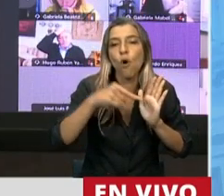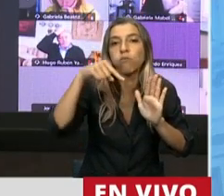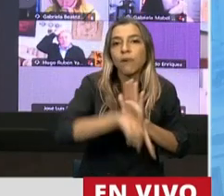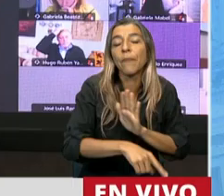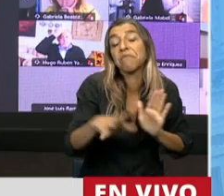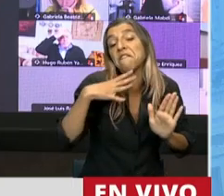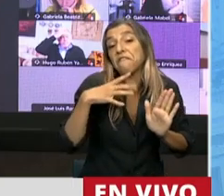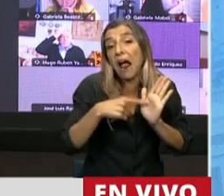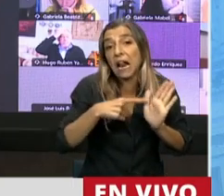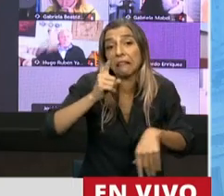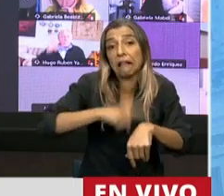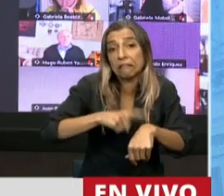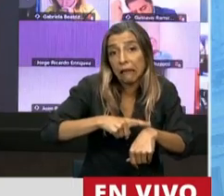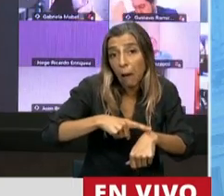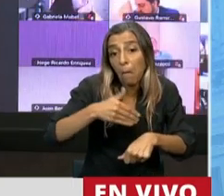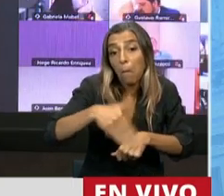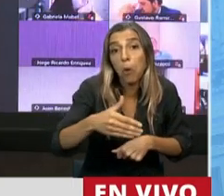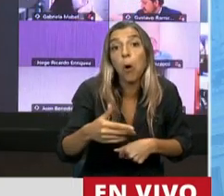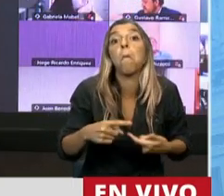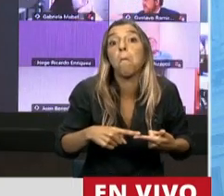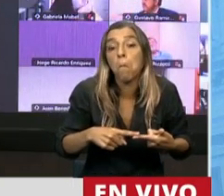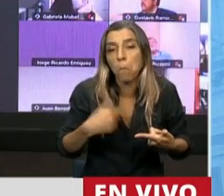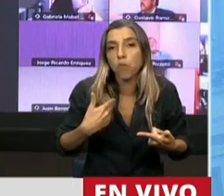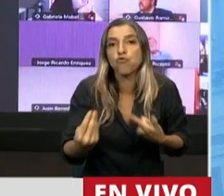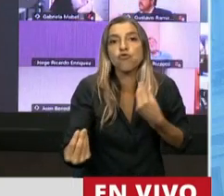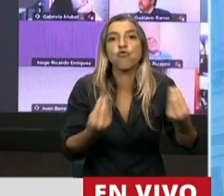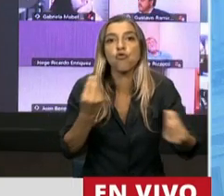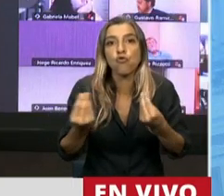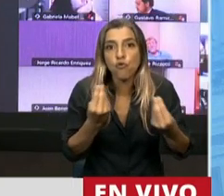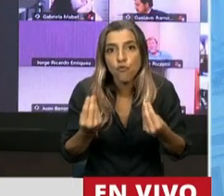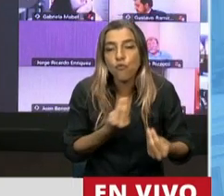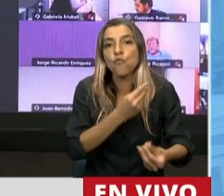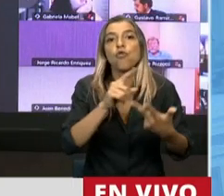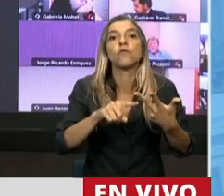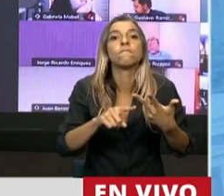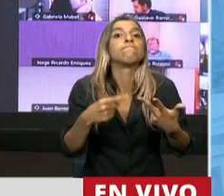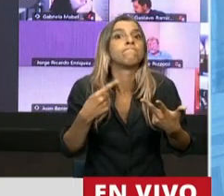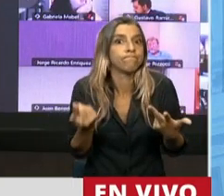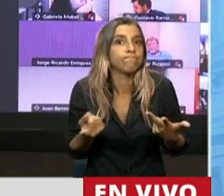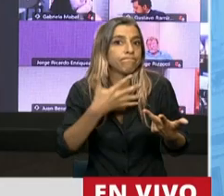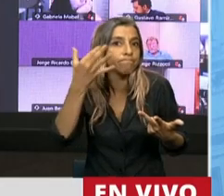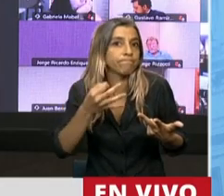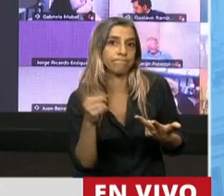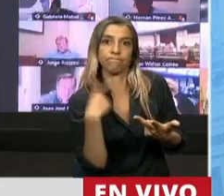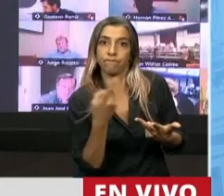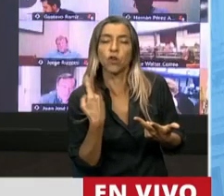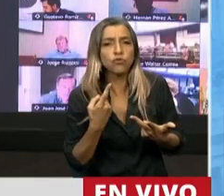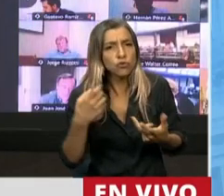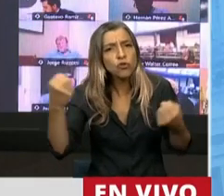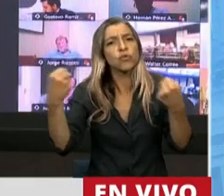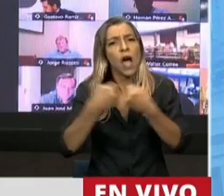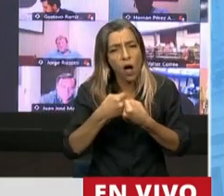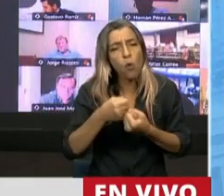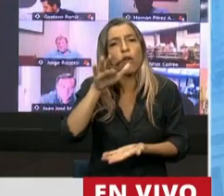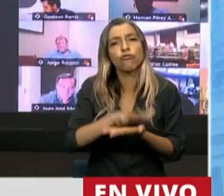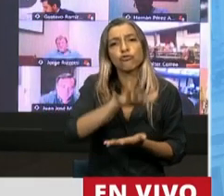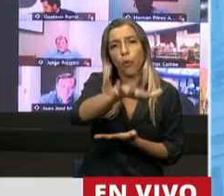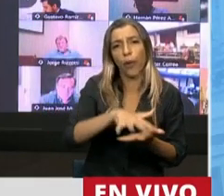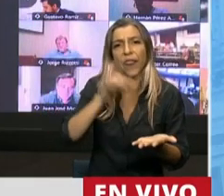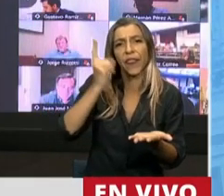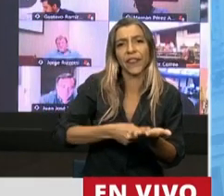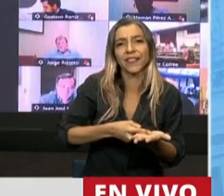va a concretar, el cómo se va a concretar, y realmente acordamos y acompañamos el dictamen de minoría en